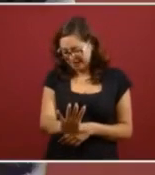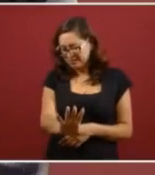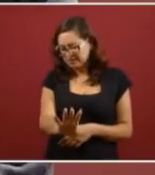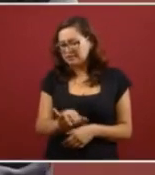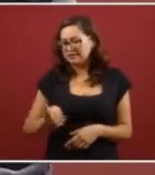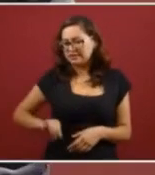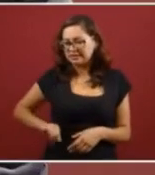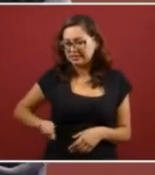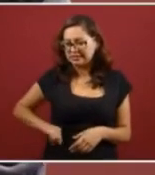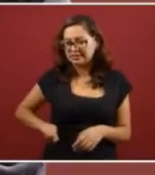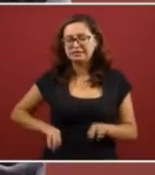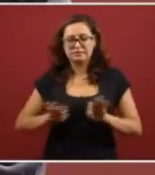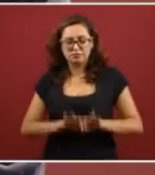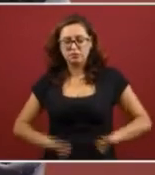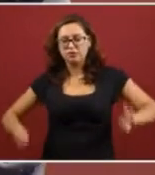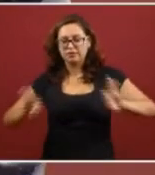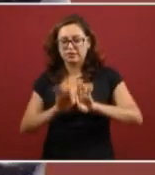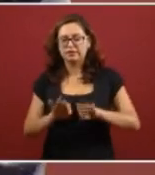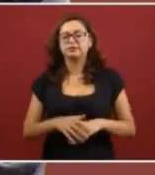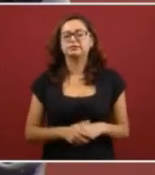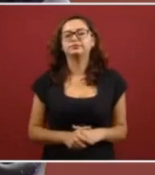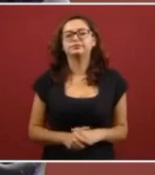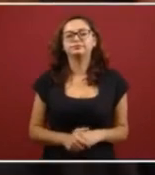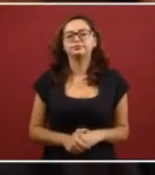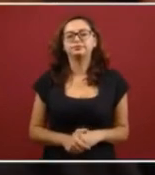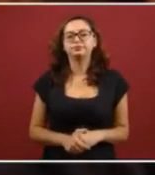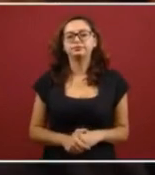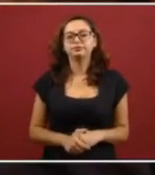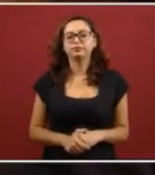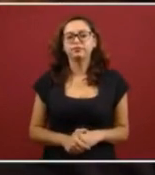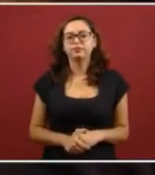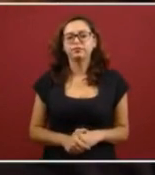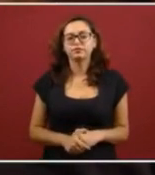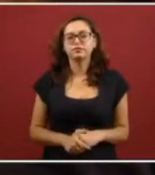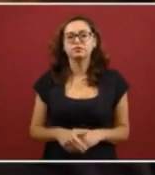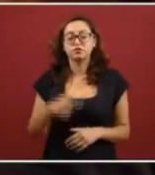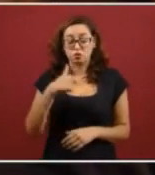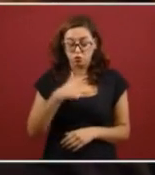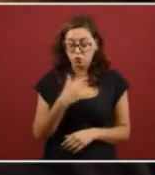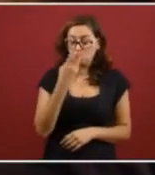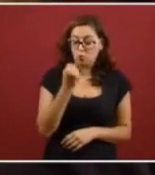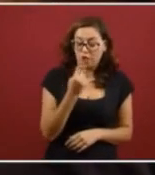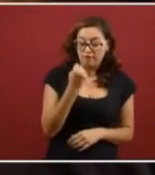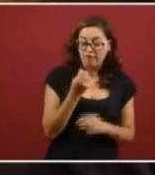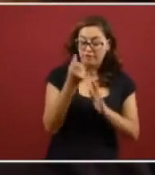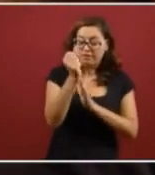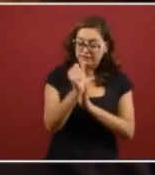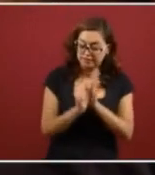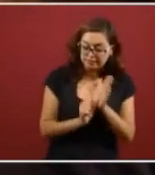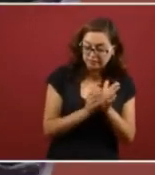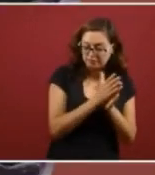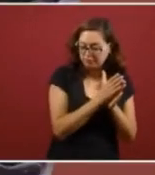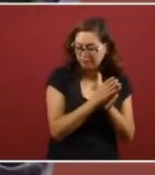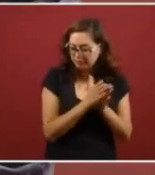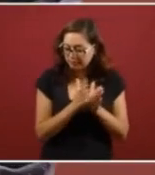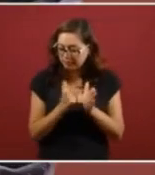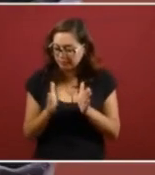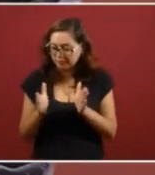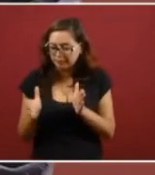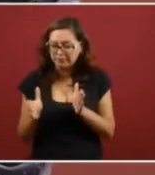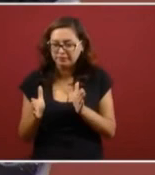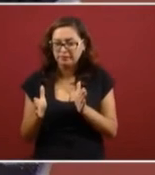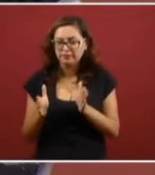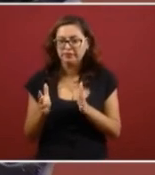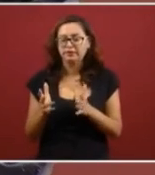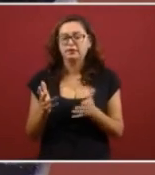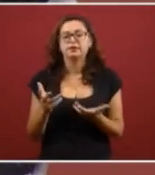very interesting. Let me comment. Entonces llegó el momento. So then there came a moment. Tardé 9 meses. Within a few nada months. Nada más. I lasted